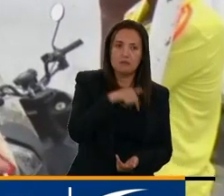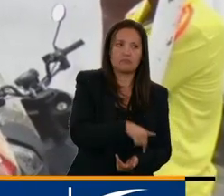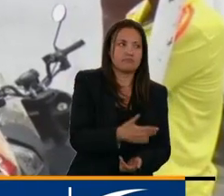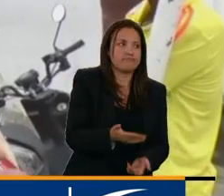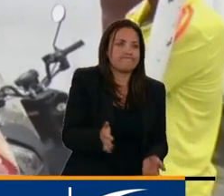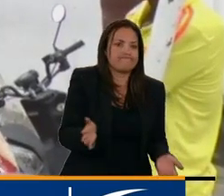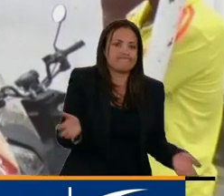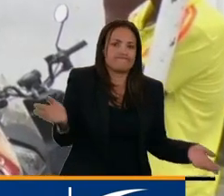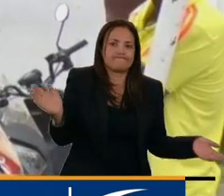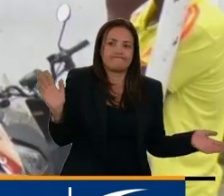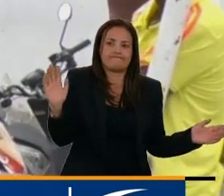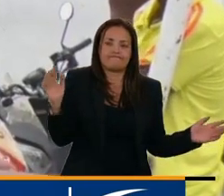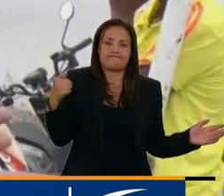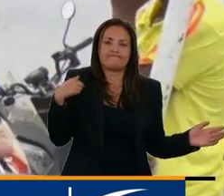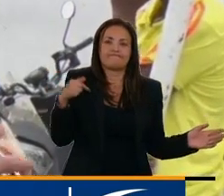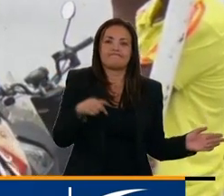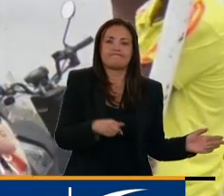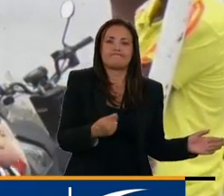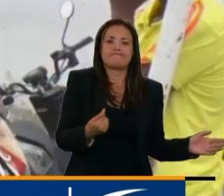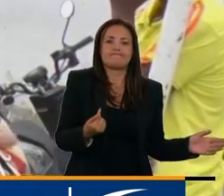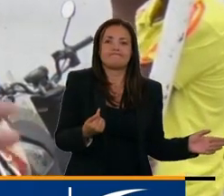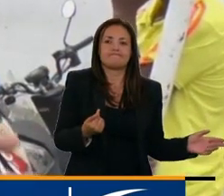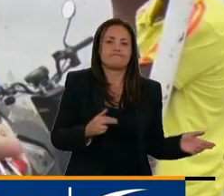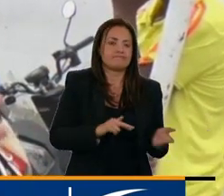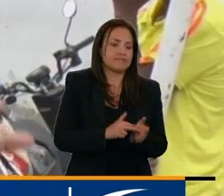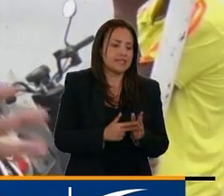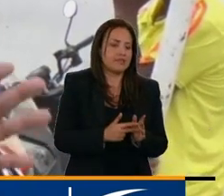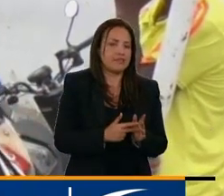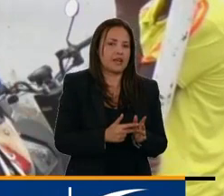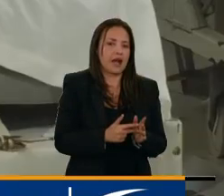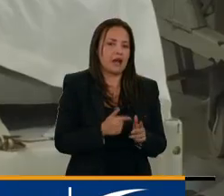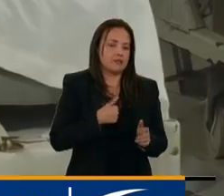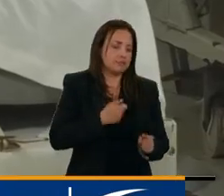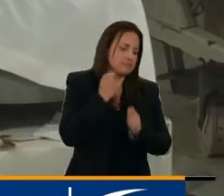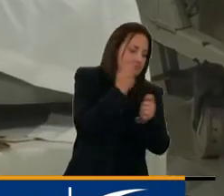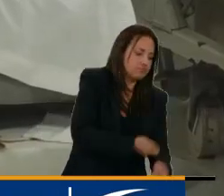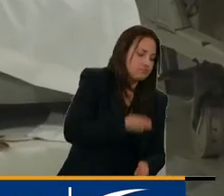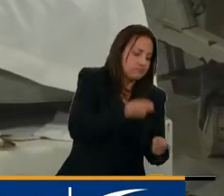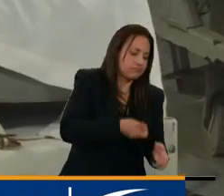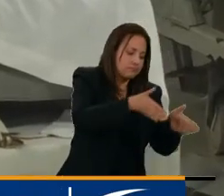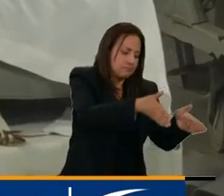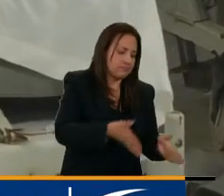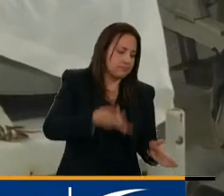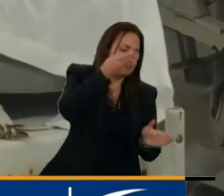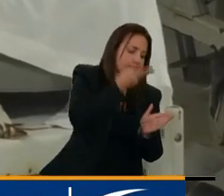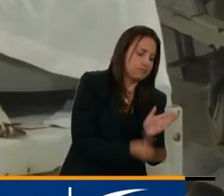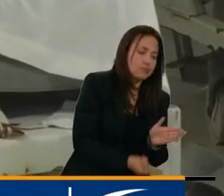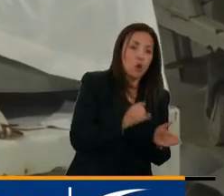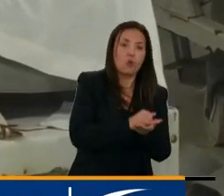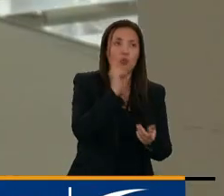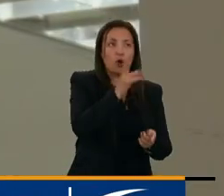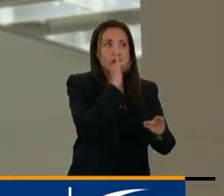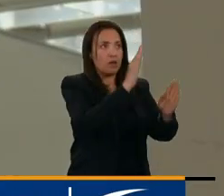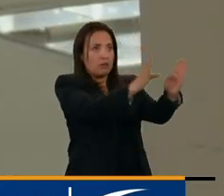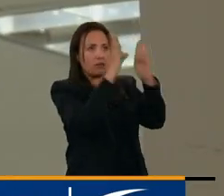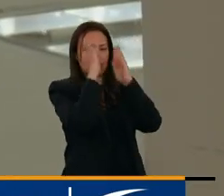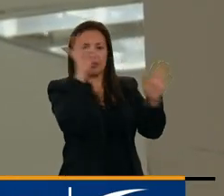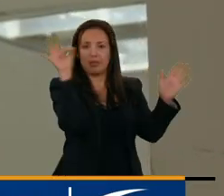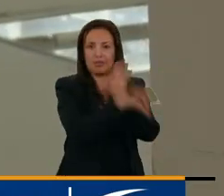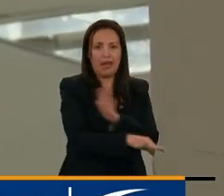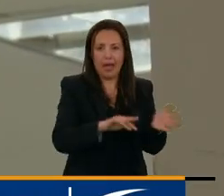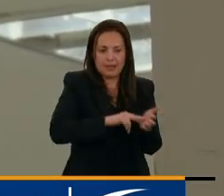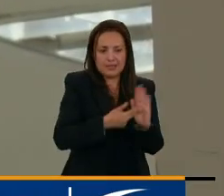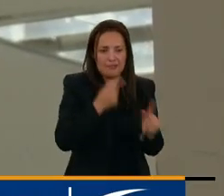prácticamente venimos es a cavar nuestra propia sepultura, porque no nos prestan las